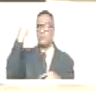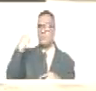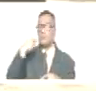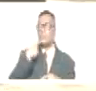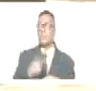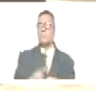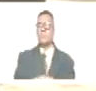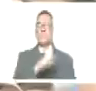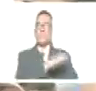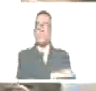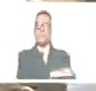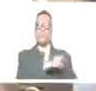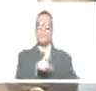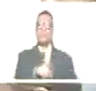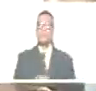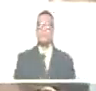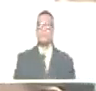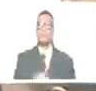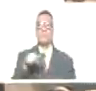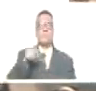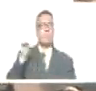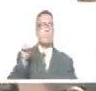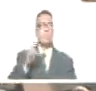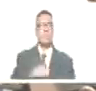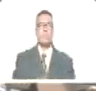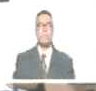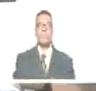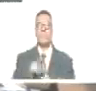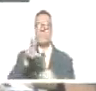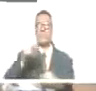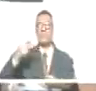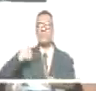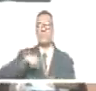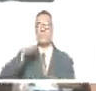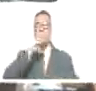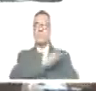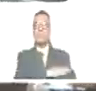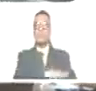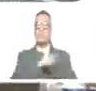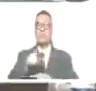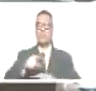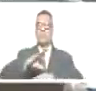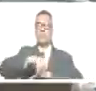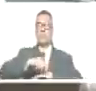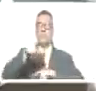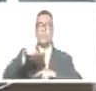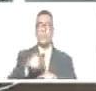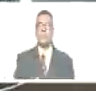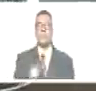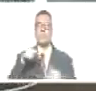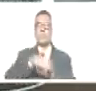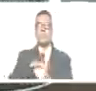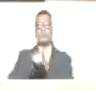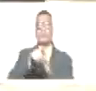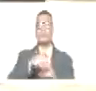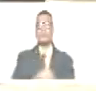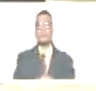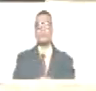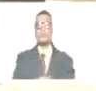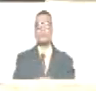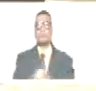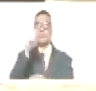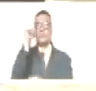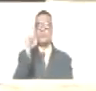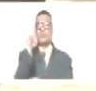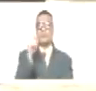oposición en Venezuela no tiene moral para hablar de corrupción, y ahí incluyo, señor presidente, al diputado de la bancada